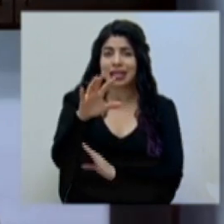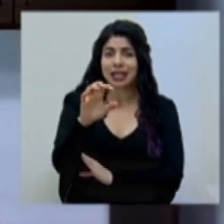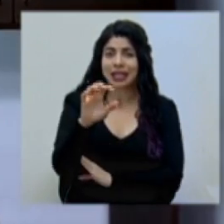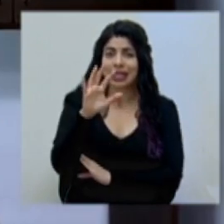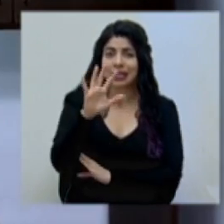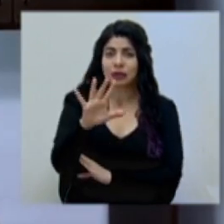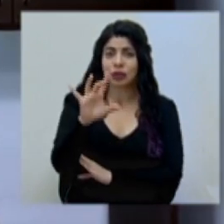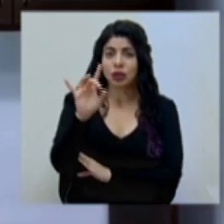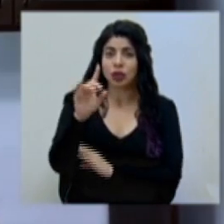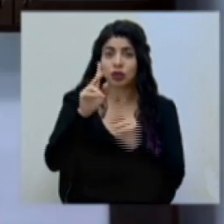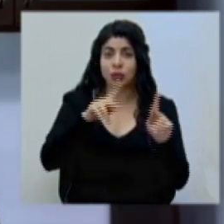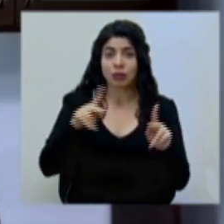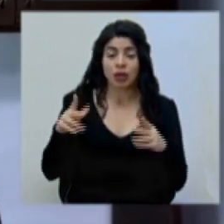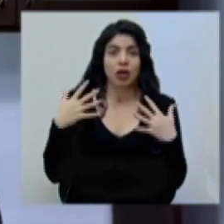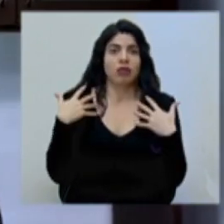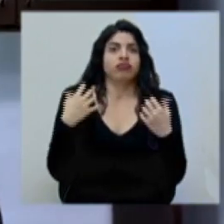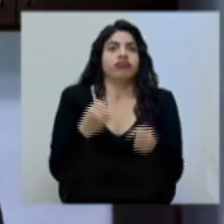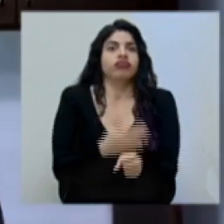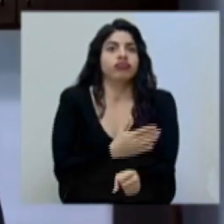77.558 personas recuperadas.